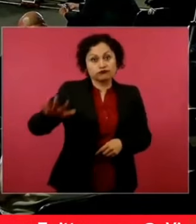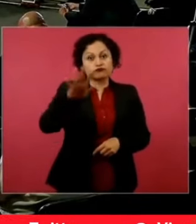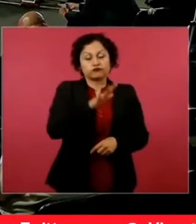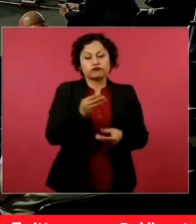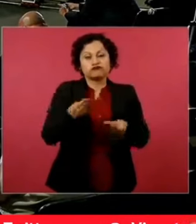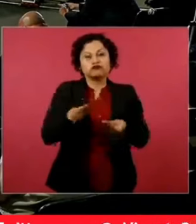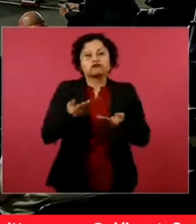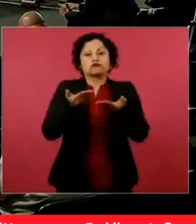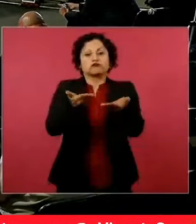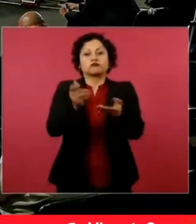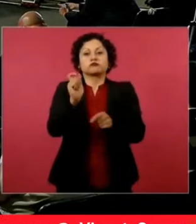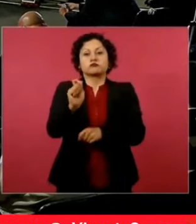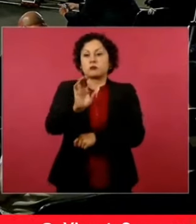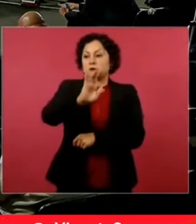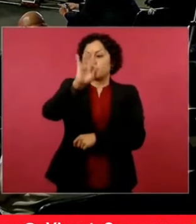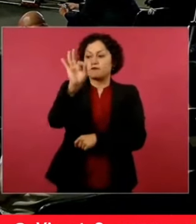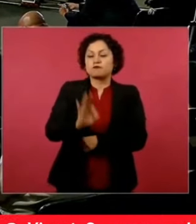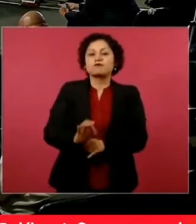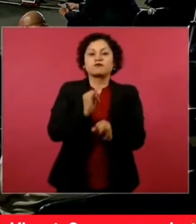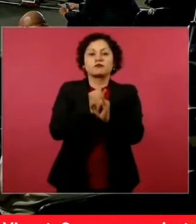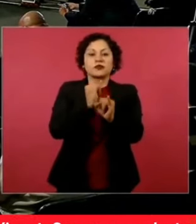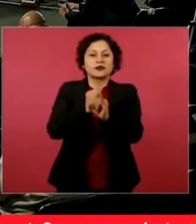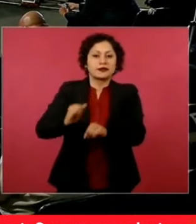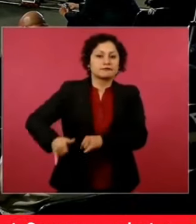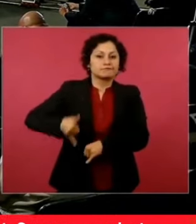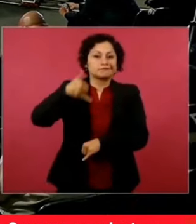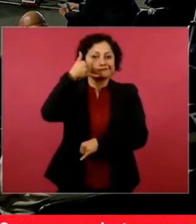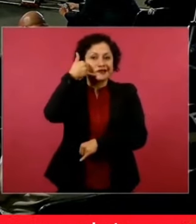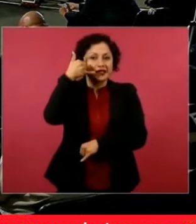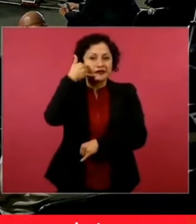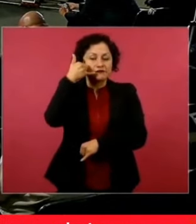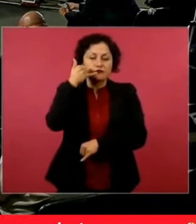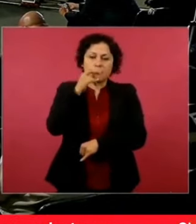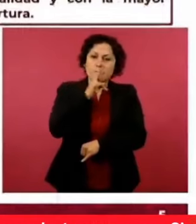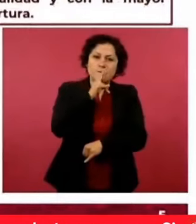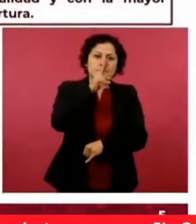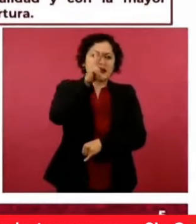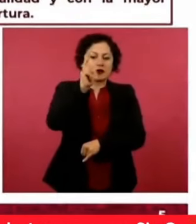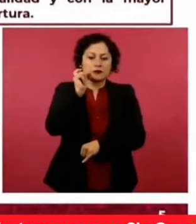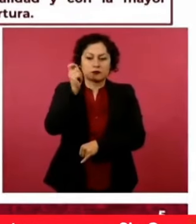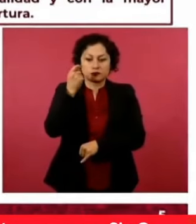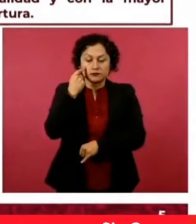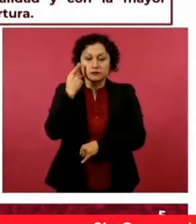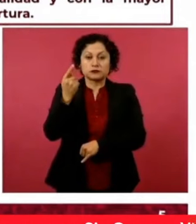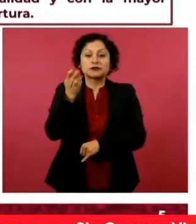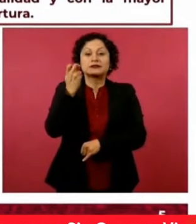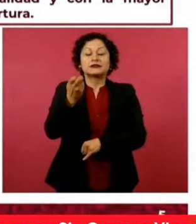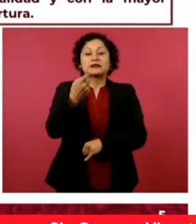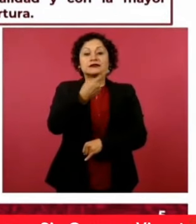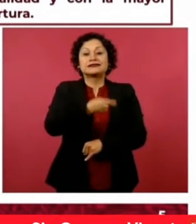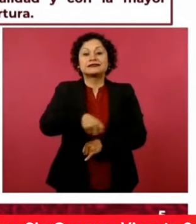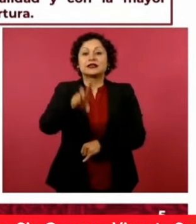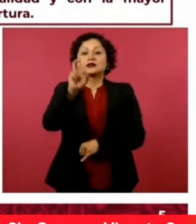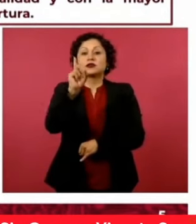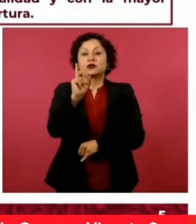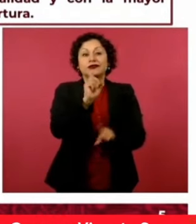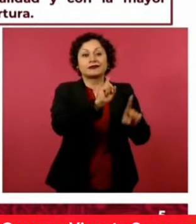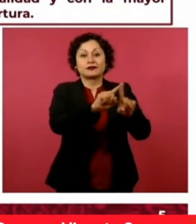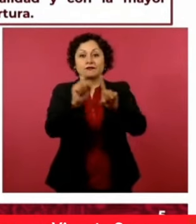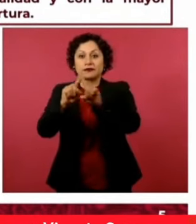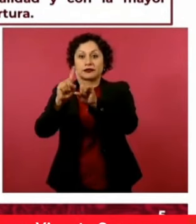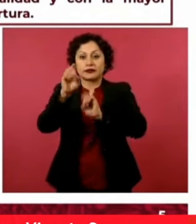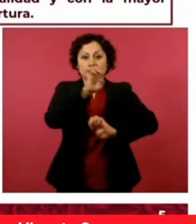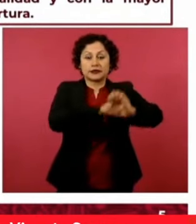las ofertas de internet y telefonía más competitivas del país a través de nuestros más de 130 distribuidores u